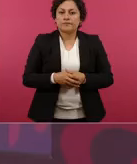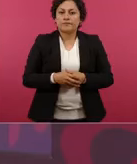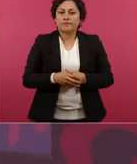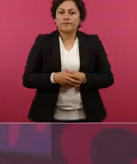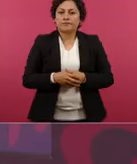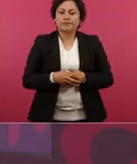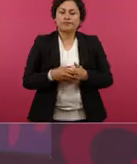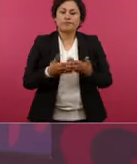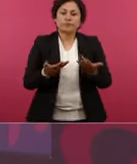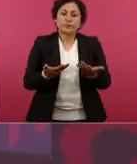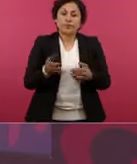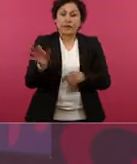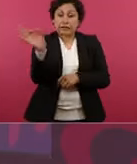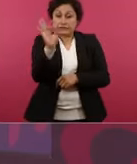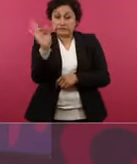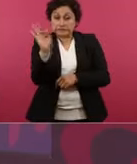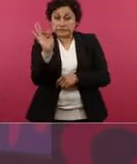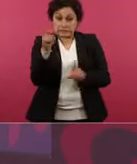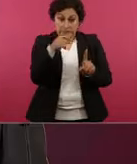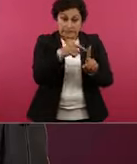desaparecía el esposo,